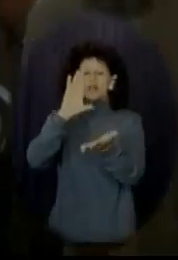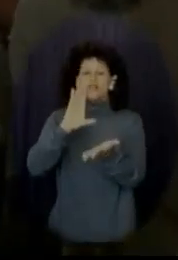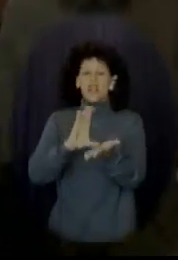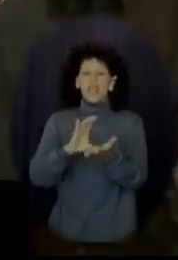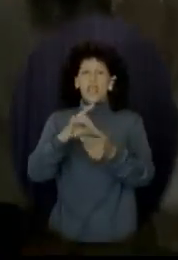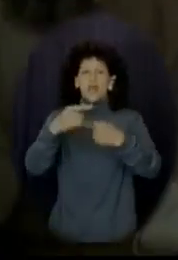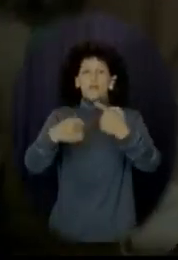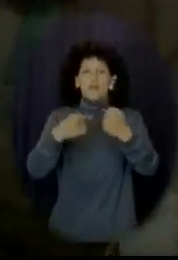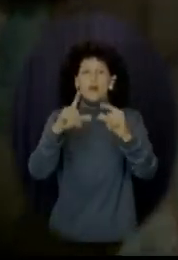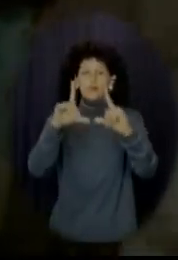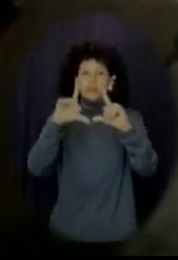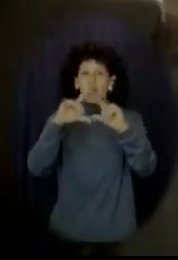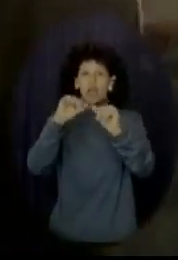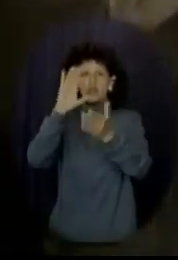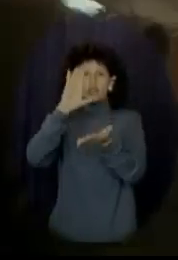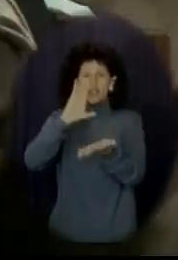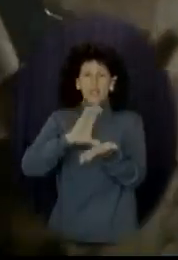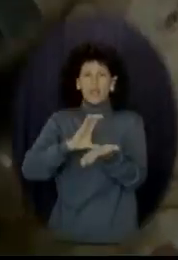¡Bendito el rey que viene!